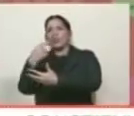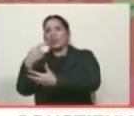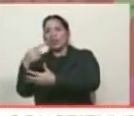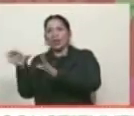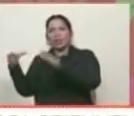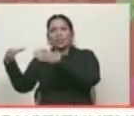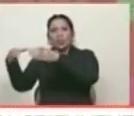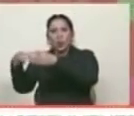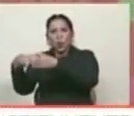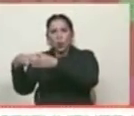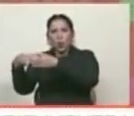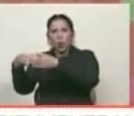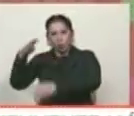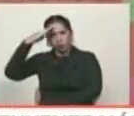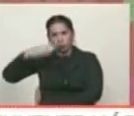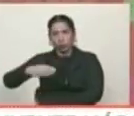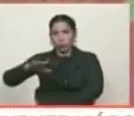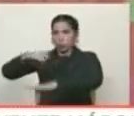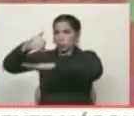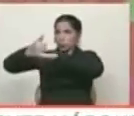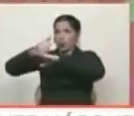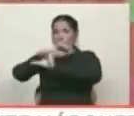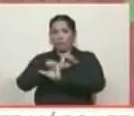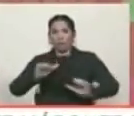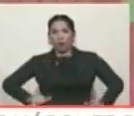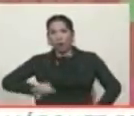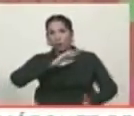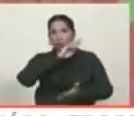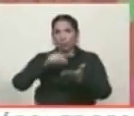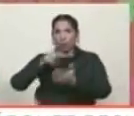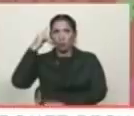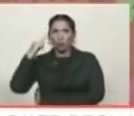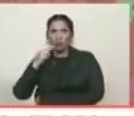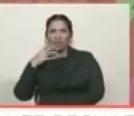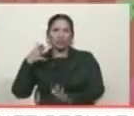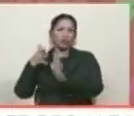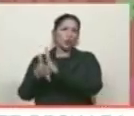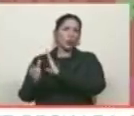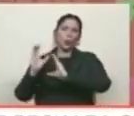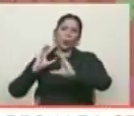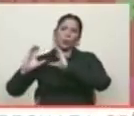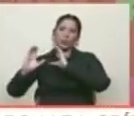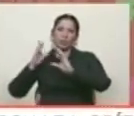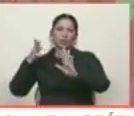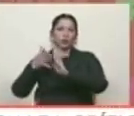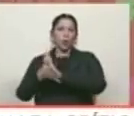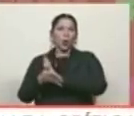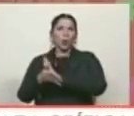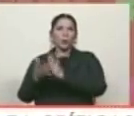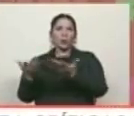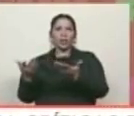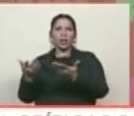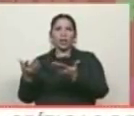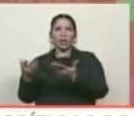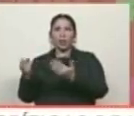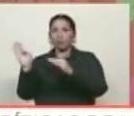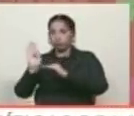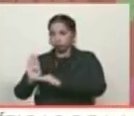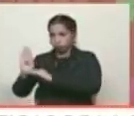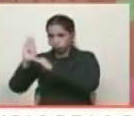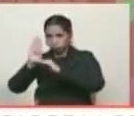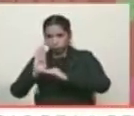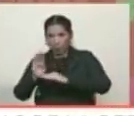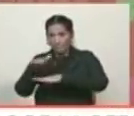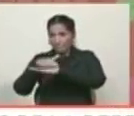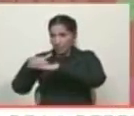con oficiales de alto rango de la Fuerza Armada Nacional Bolivariana para conversar sobre la inmunidad parlamentaria de Juan Guaidó. ¿Es